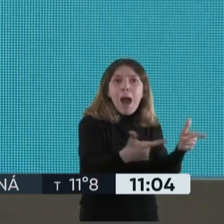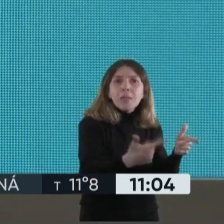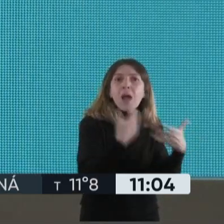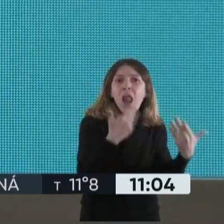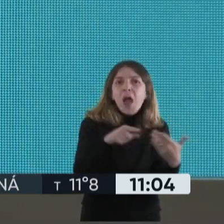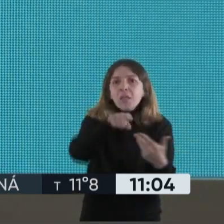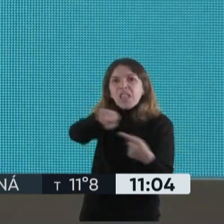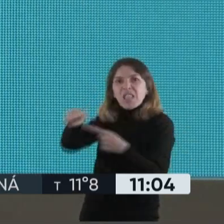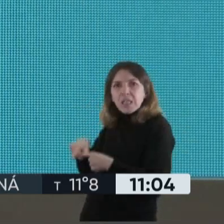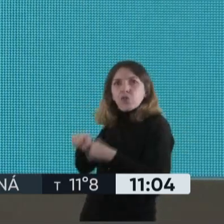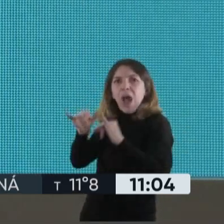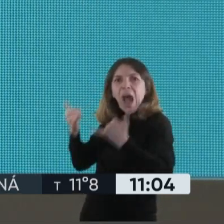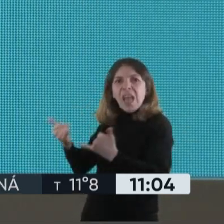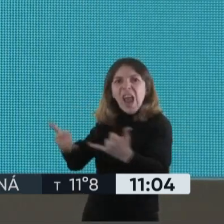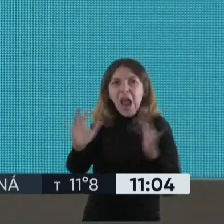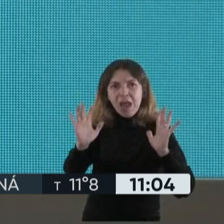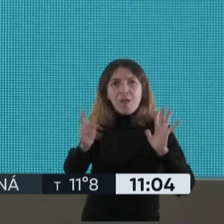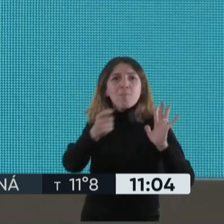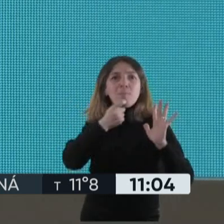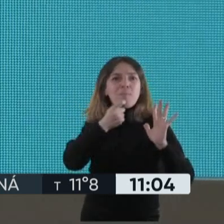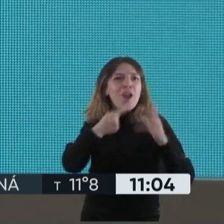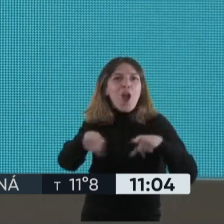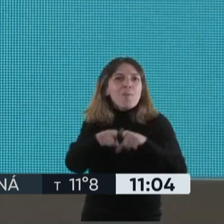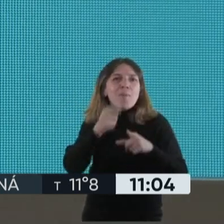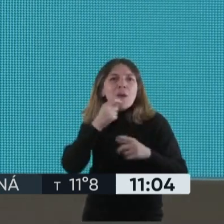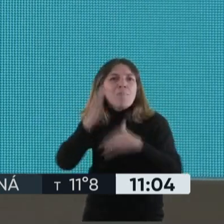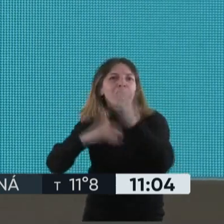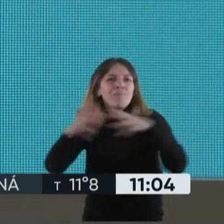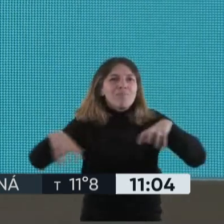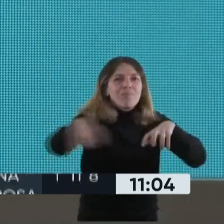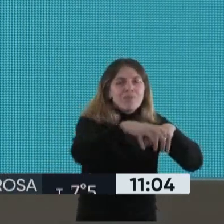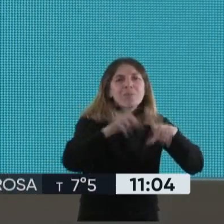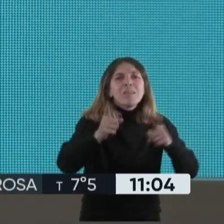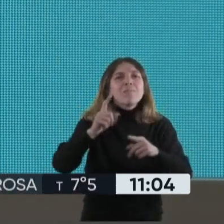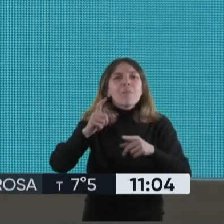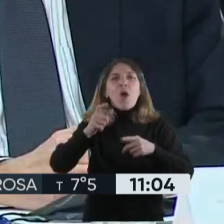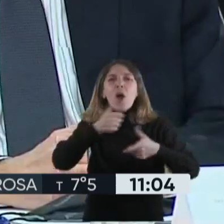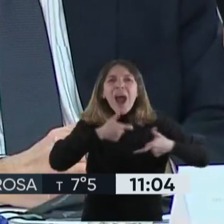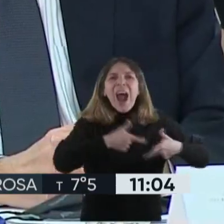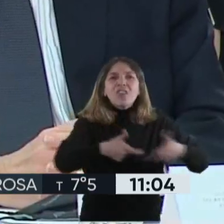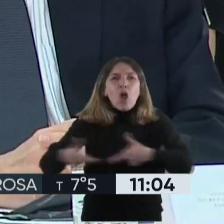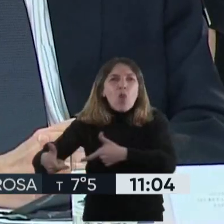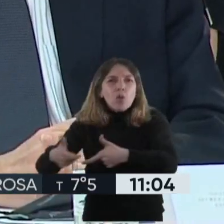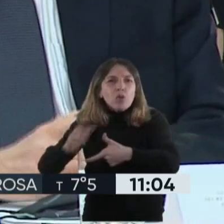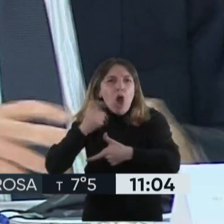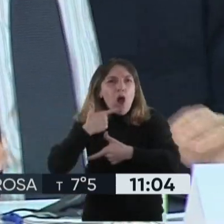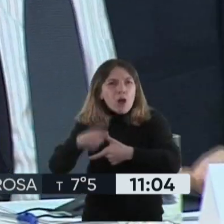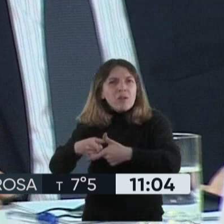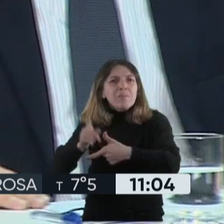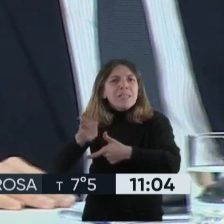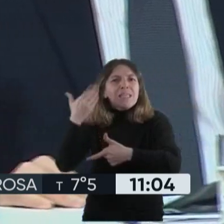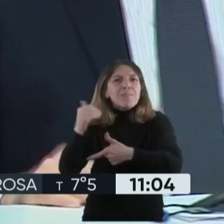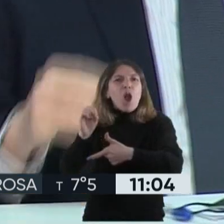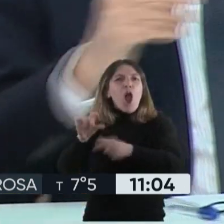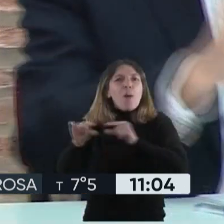se está llevando a cabo. En cuanto a infraestructura gasífera, el gasoducto Néstor Kirchner es la obra estratégica más importante